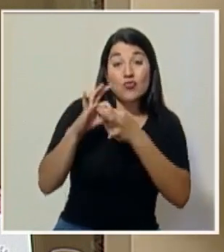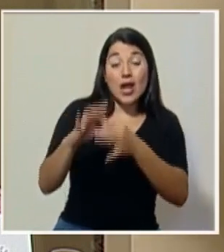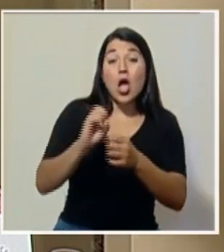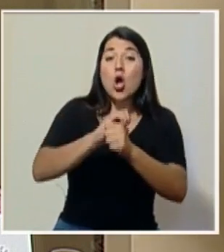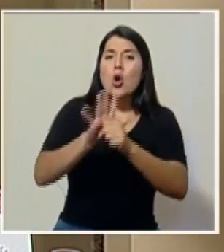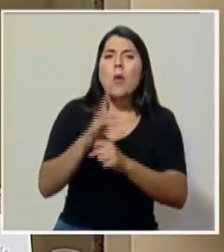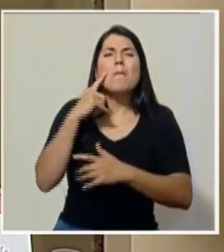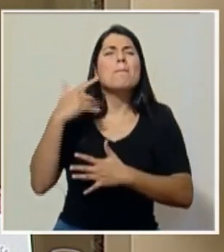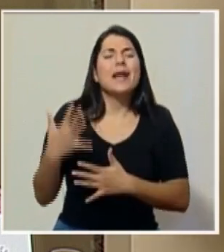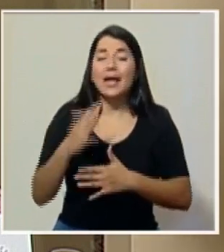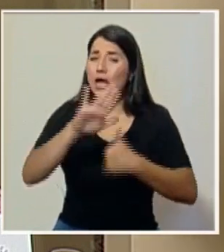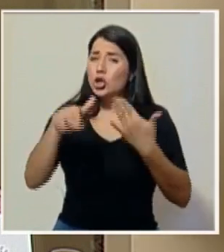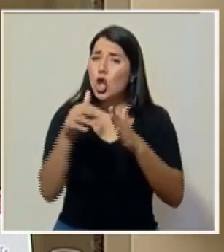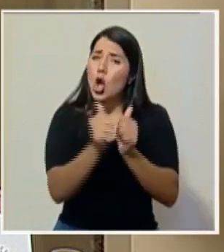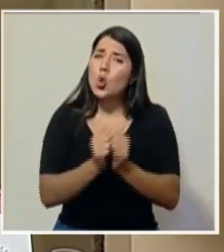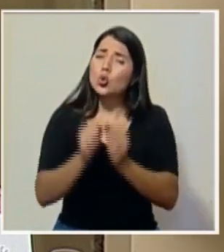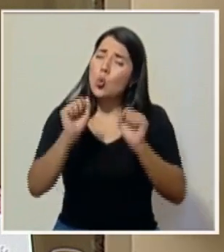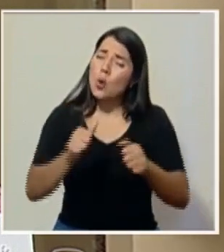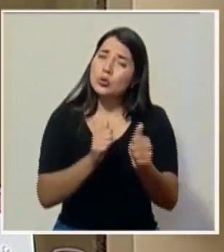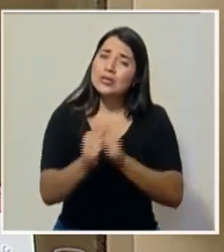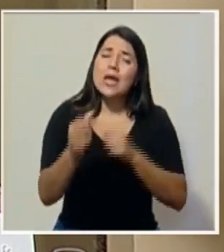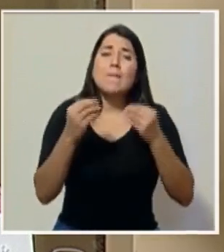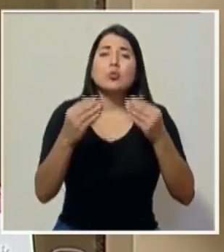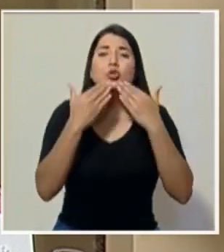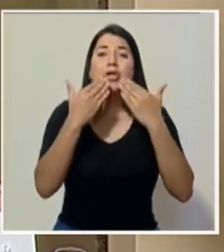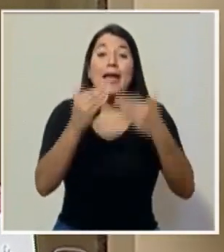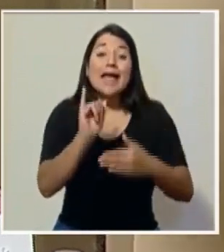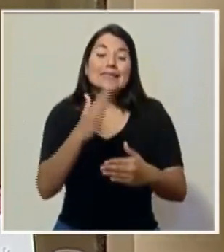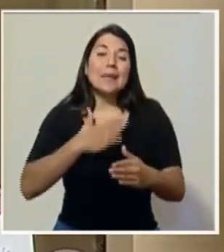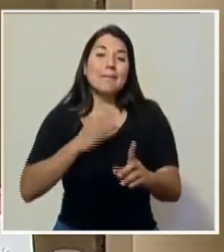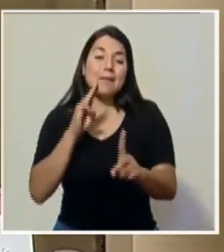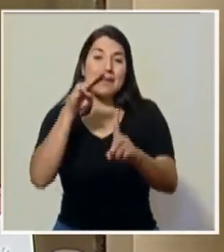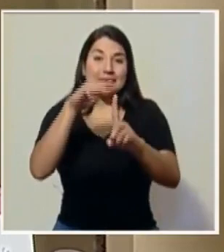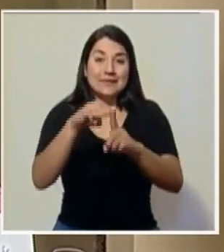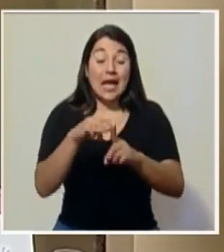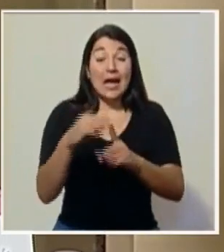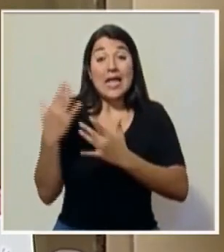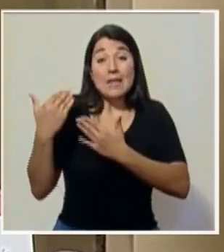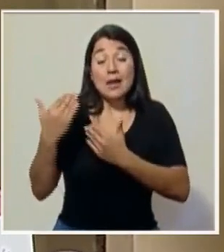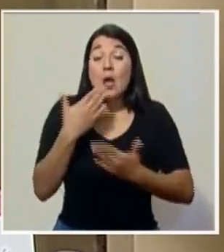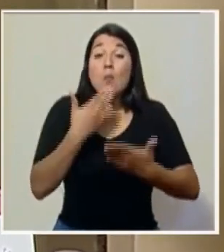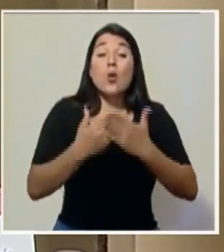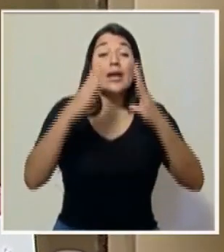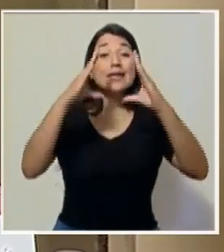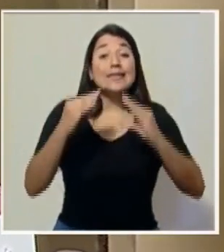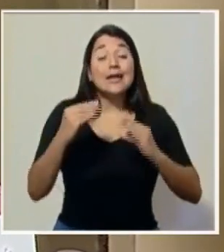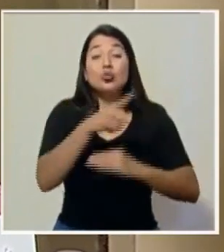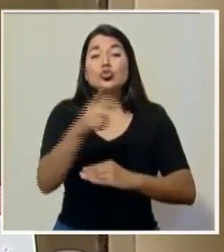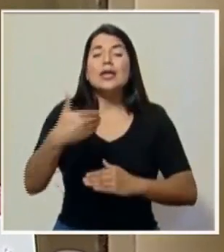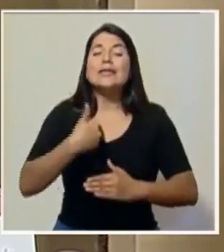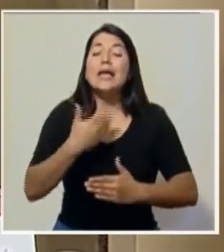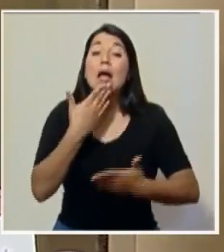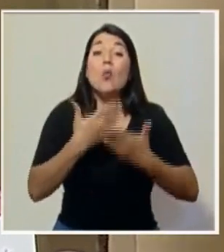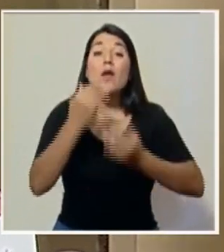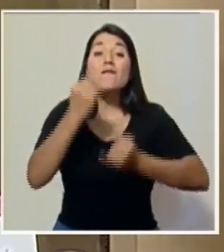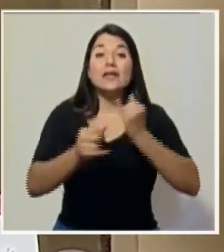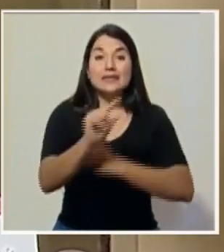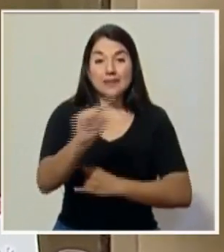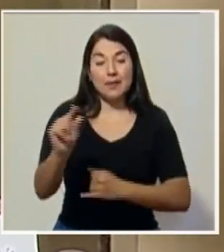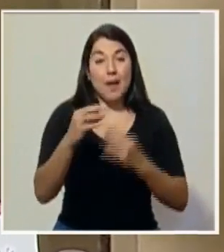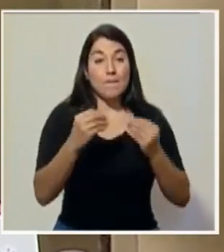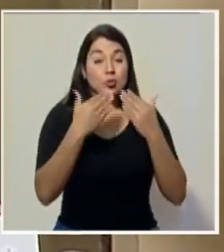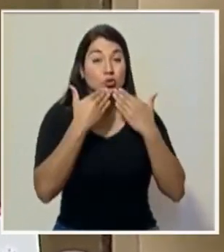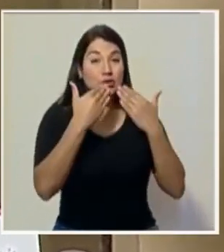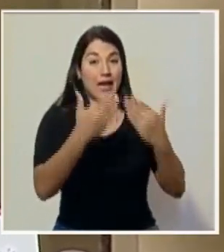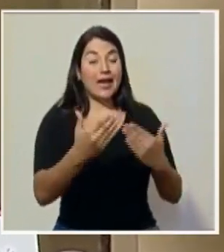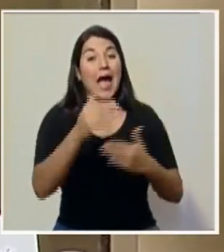que juntos y juntas podamos salir. Muchísimas gracias, ese es mi mensaje de esperanza. Muy buenas tardes y que tengamos un muy buen fin de semana.